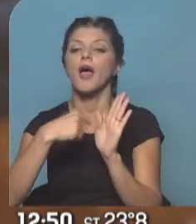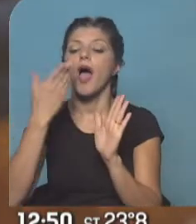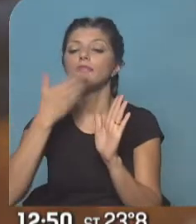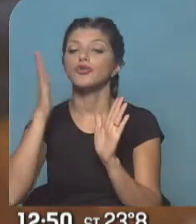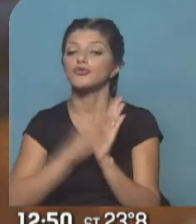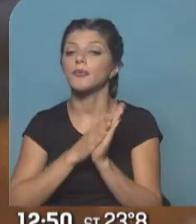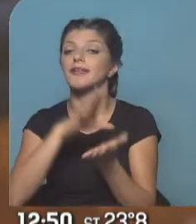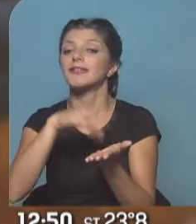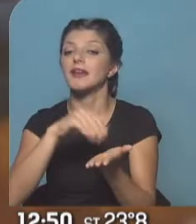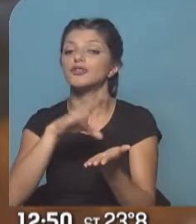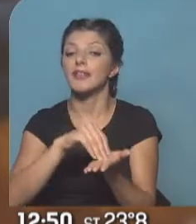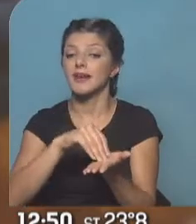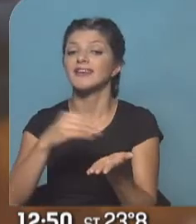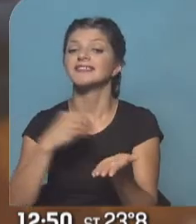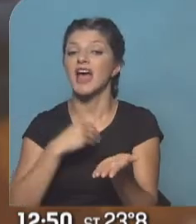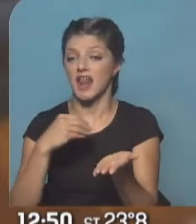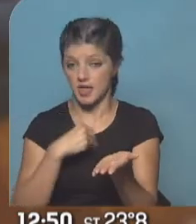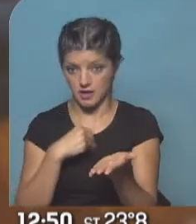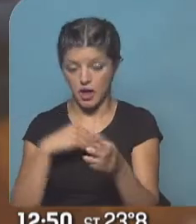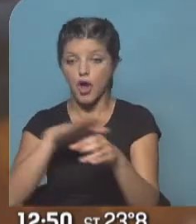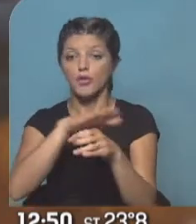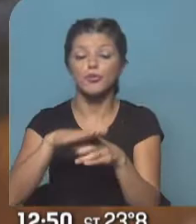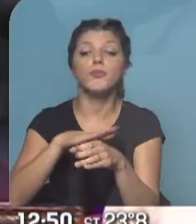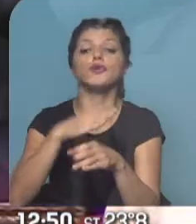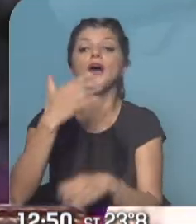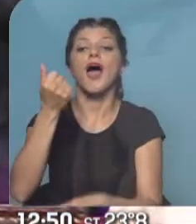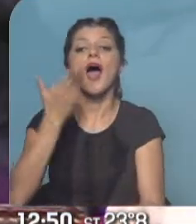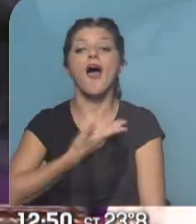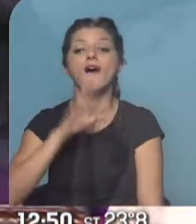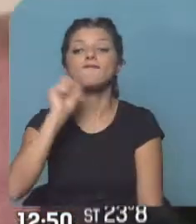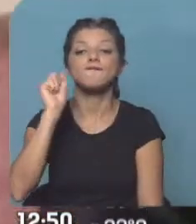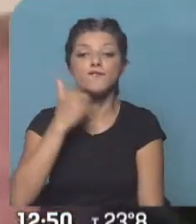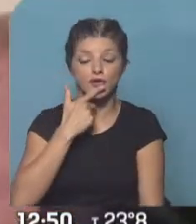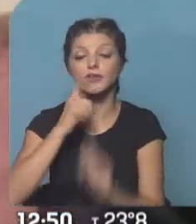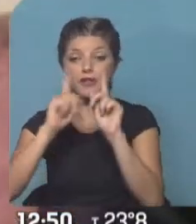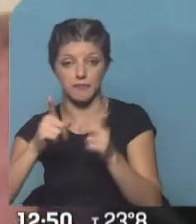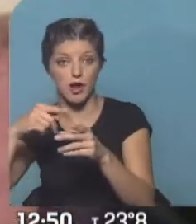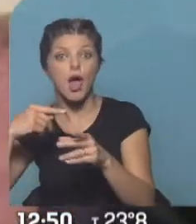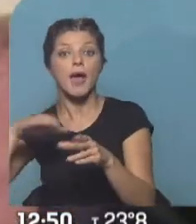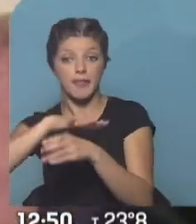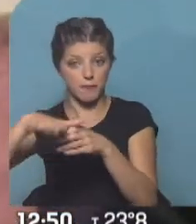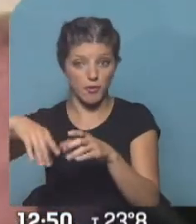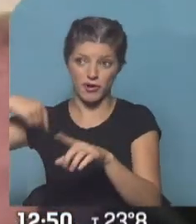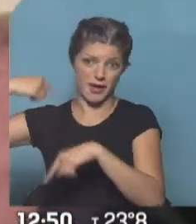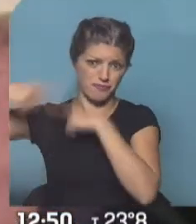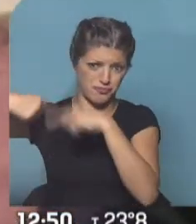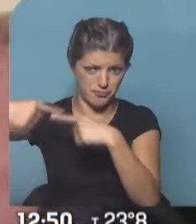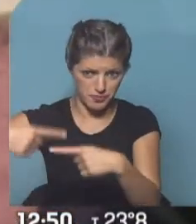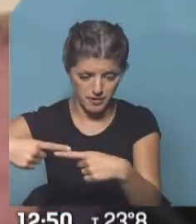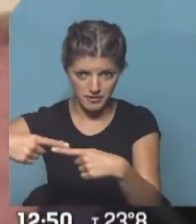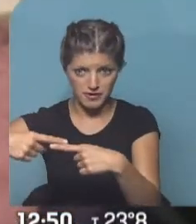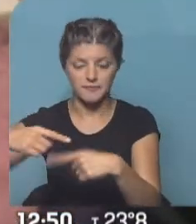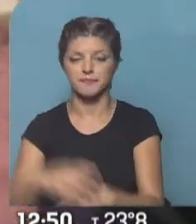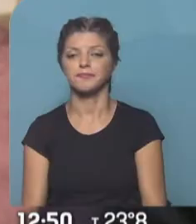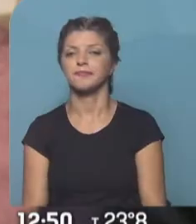los territorios sagrados, de los grupos afros, insisto, y de los grupos de los pueblos originarios. Que hay una, estuve